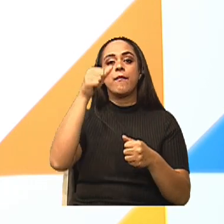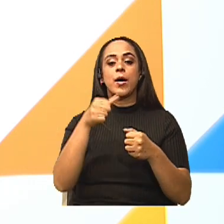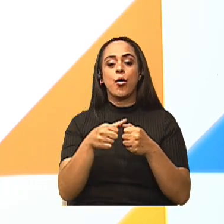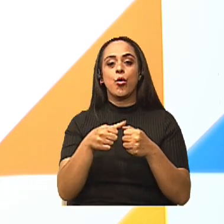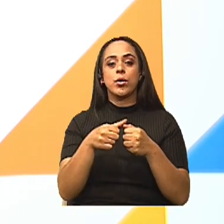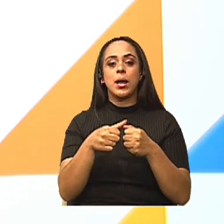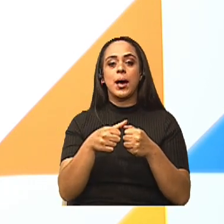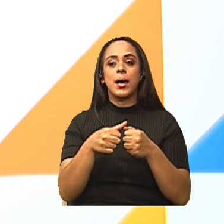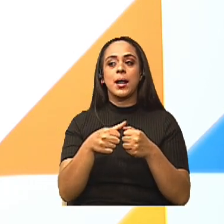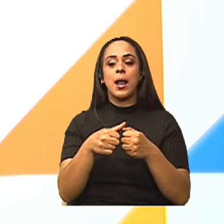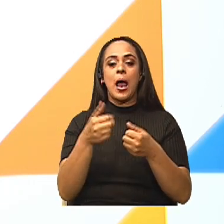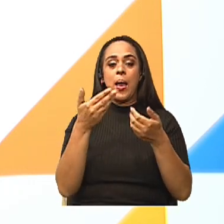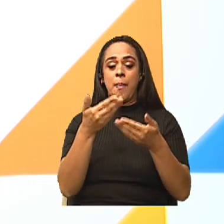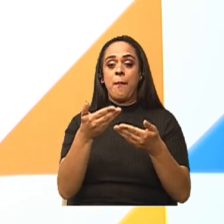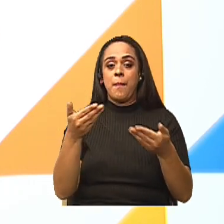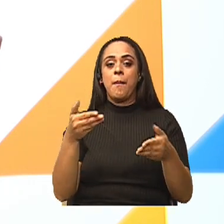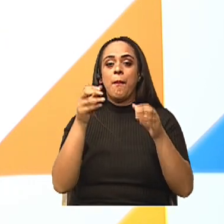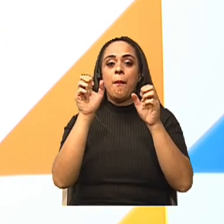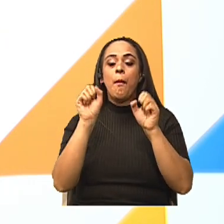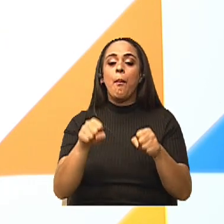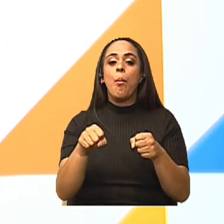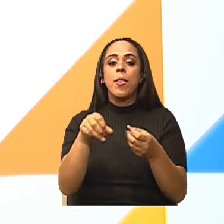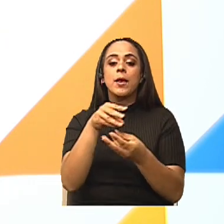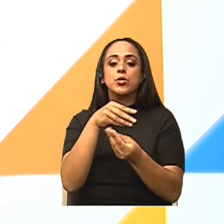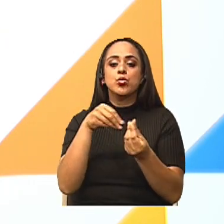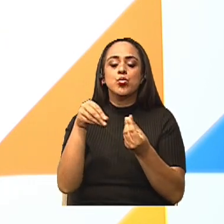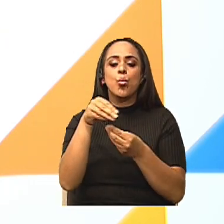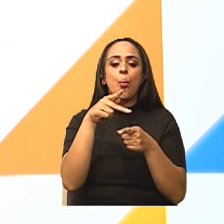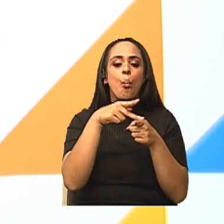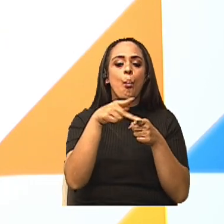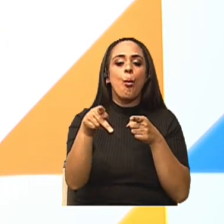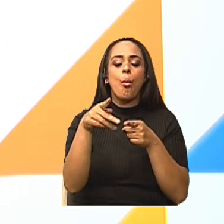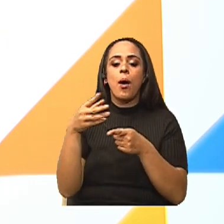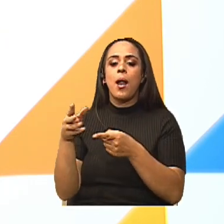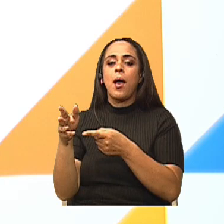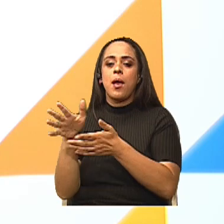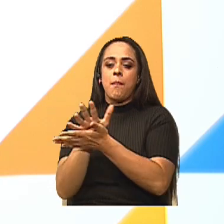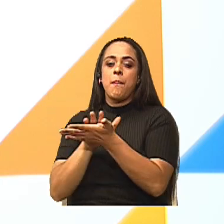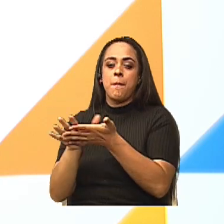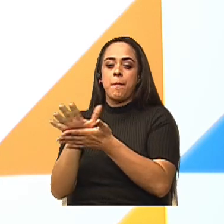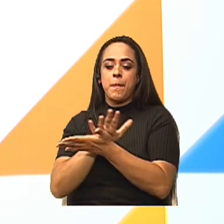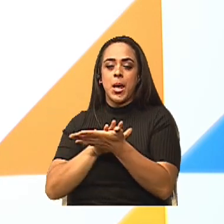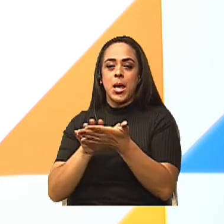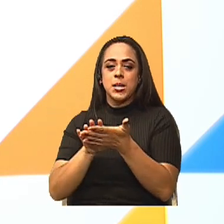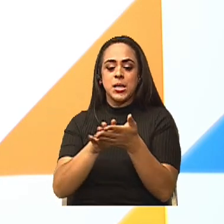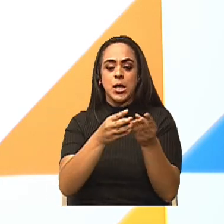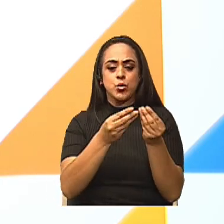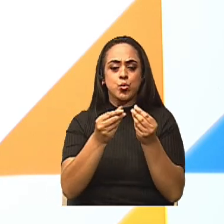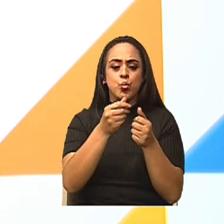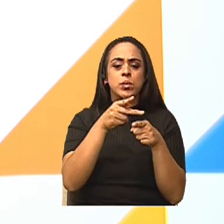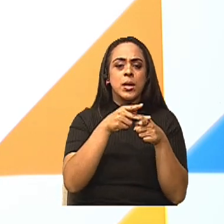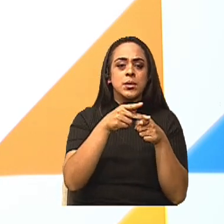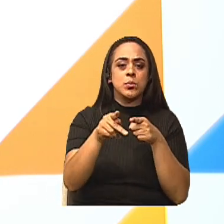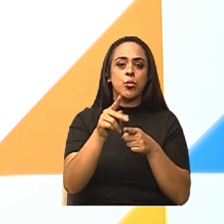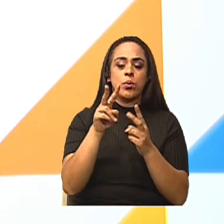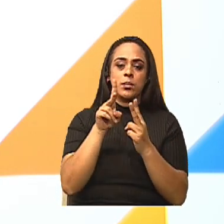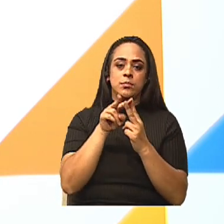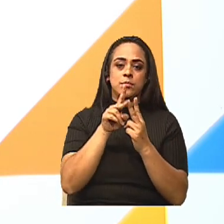la materia se puede clasificar en sustancias puras y mezclas. Las sustancias puras pueden ser dos